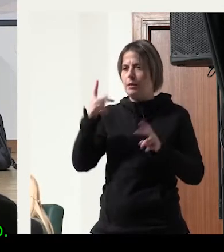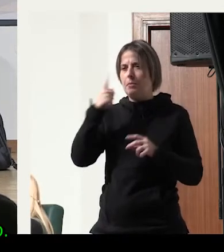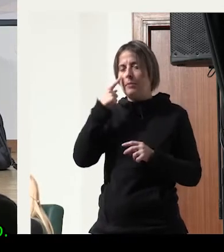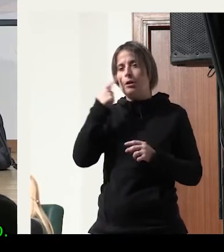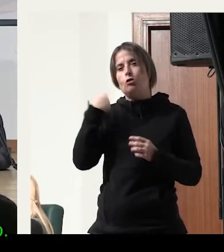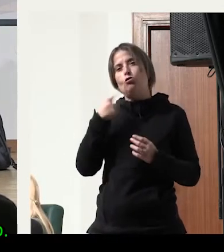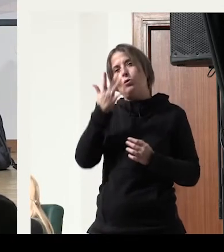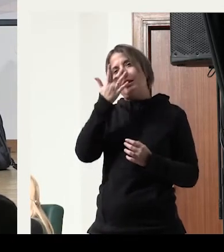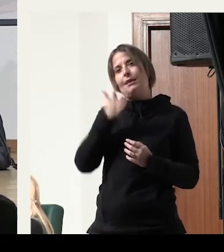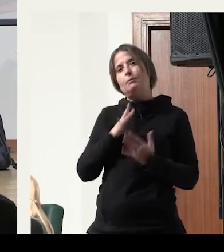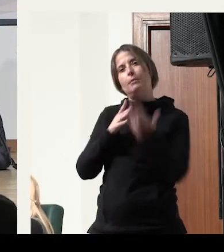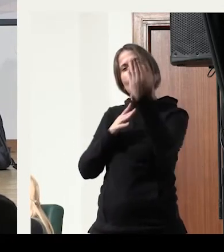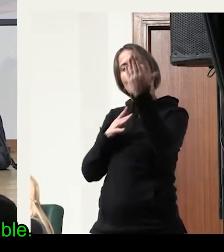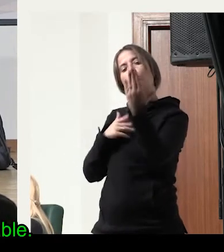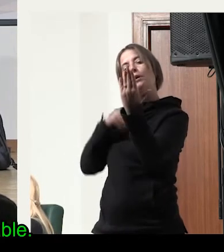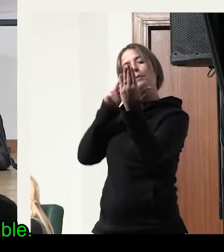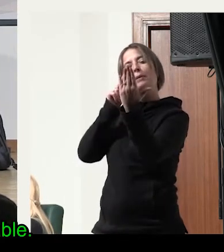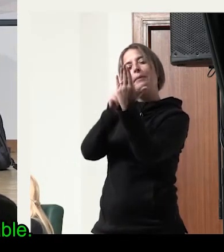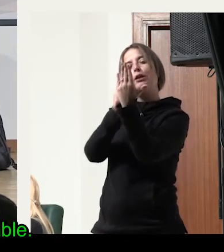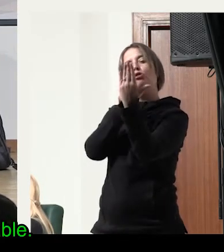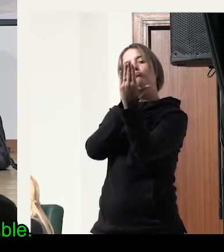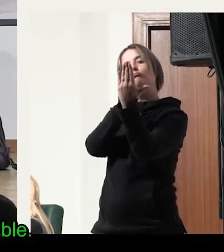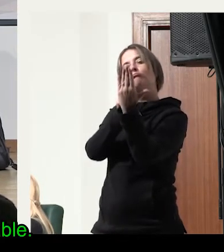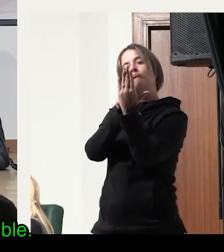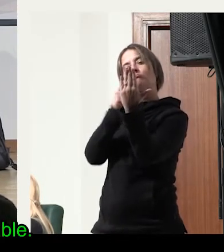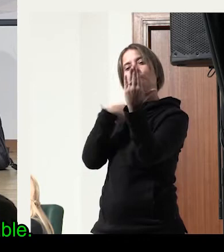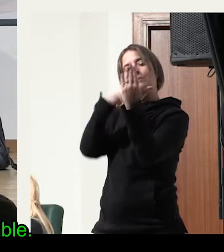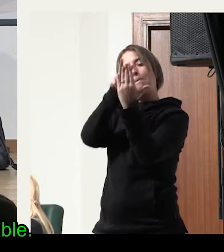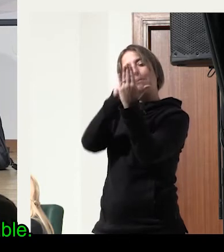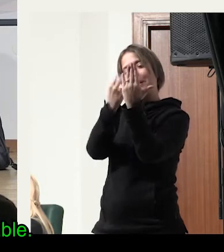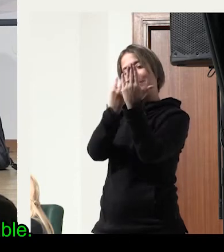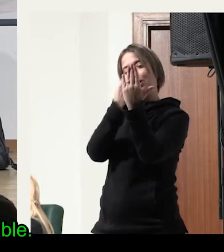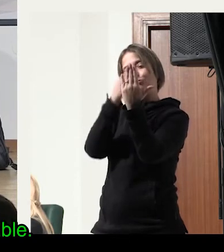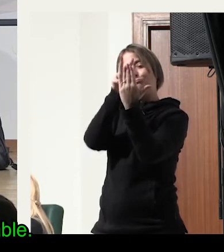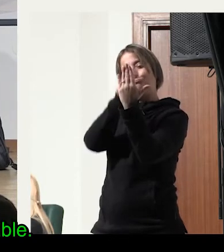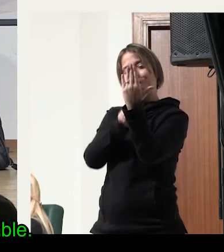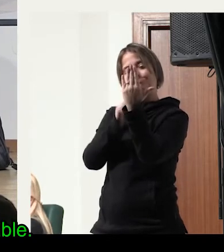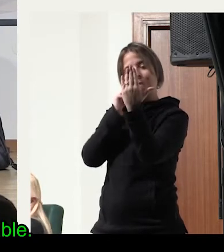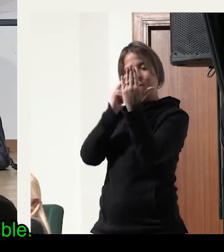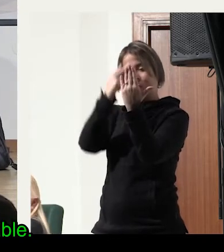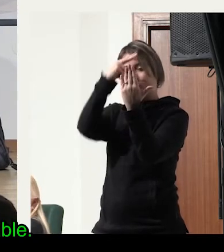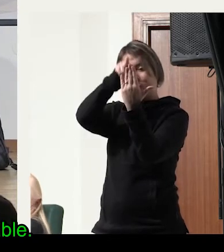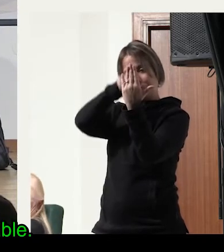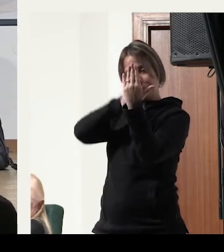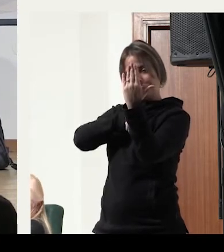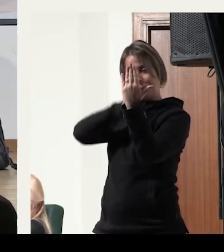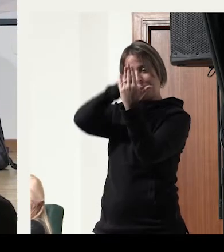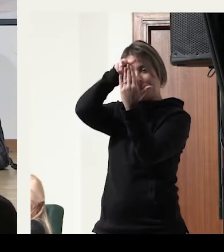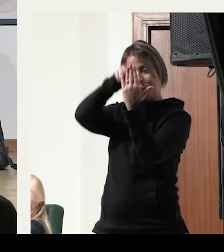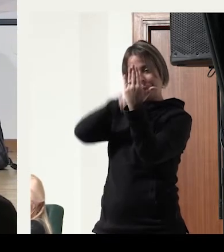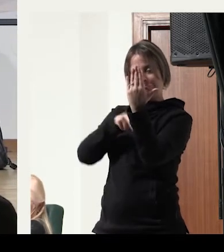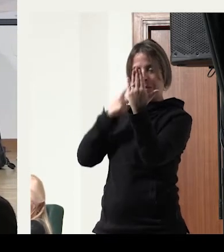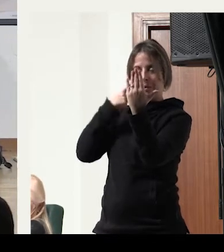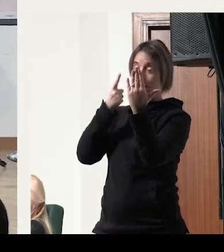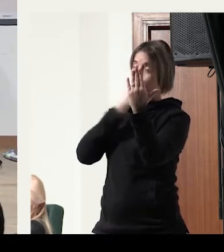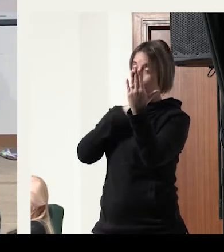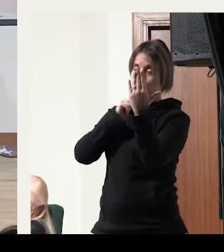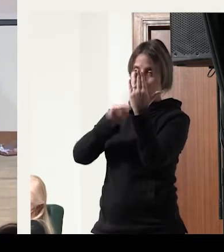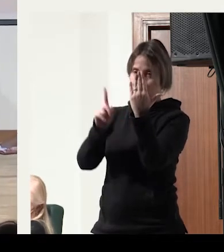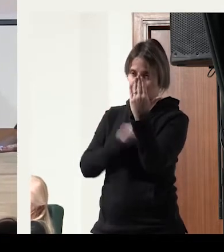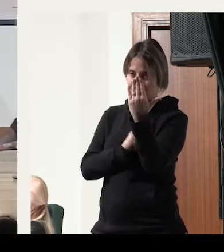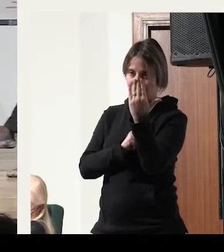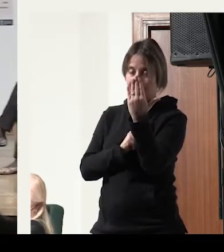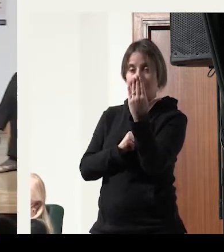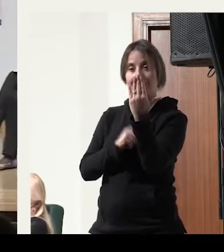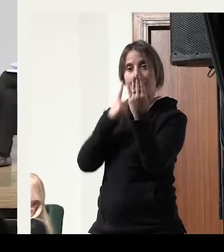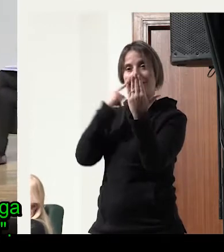y me miro. Y me miro, bueno, en fin, no siempre de modo agradable. A veces me miro la cara y veo